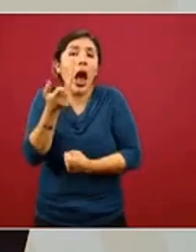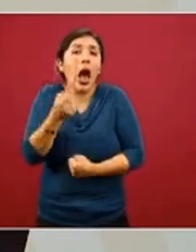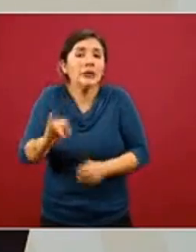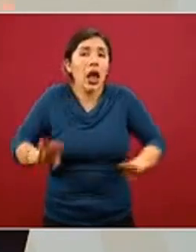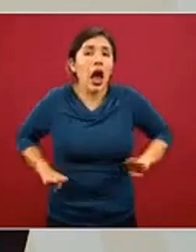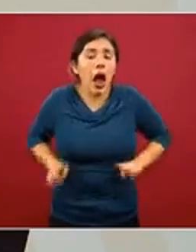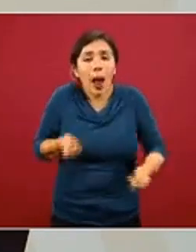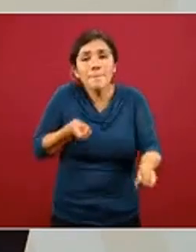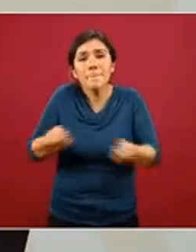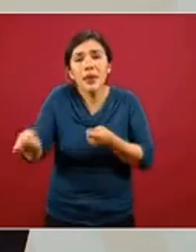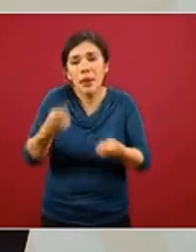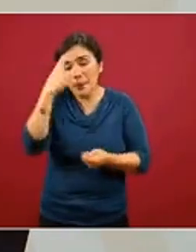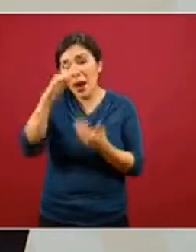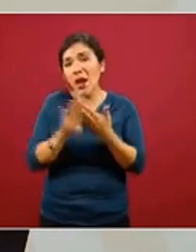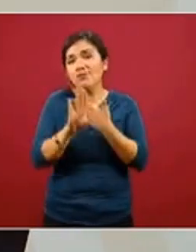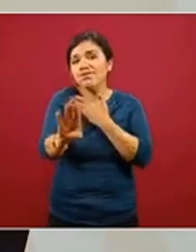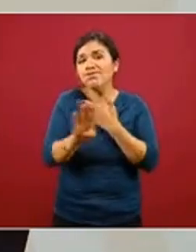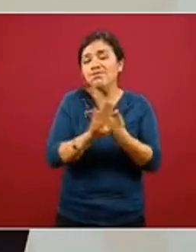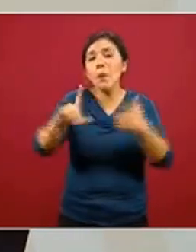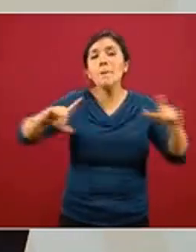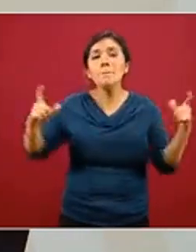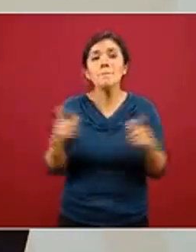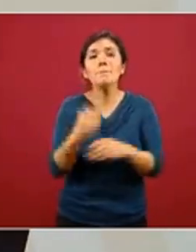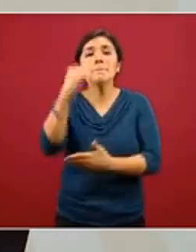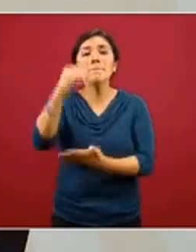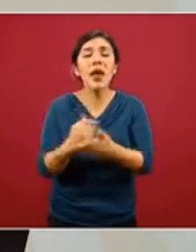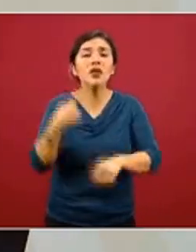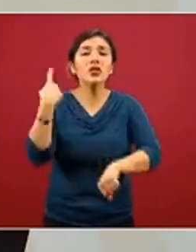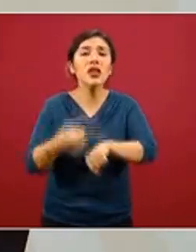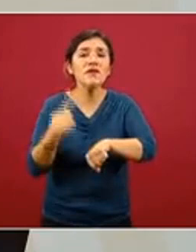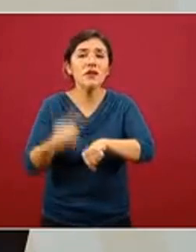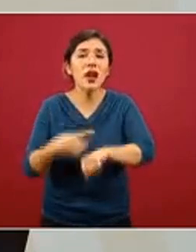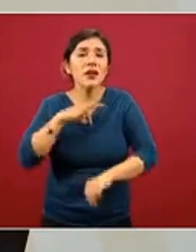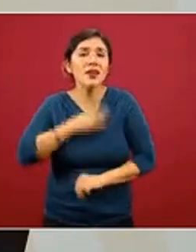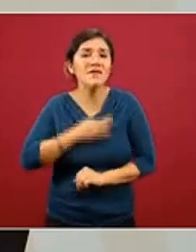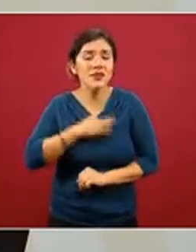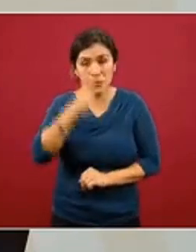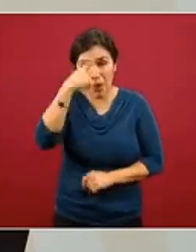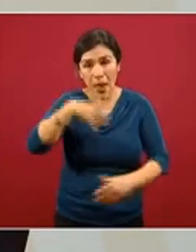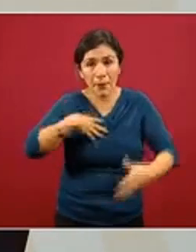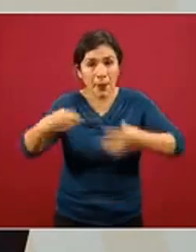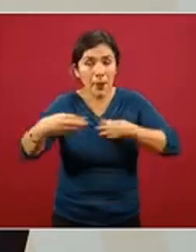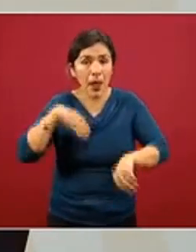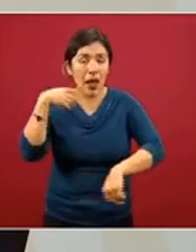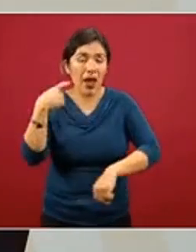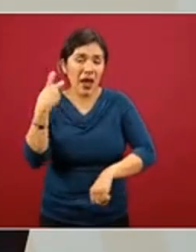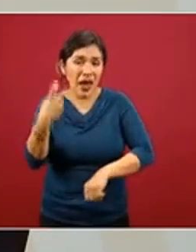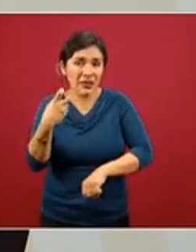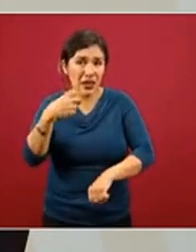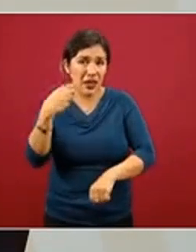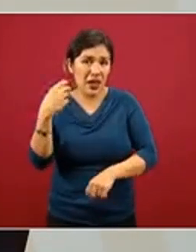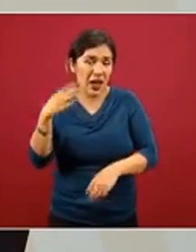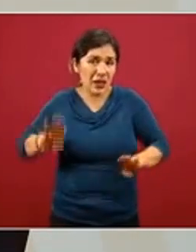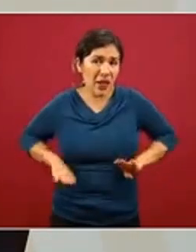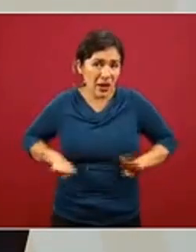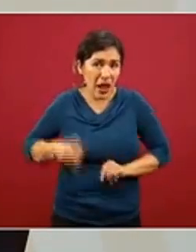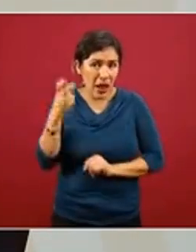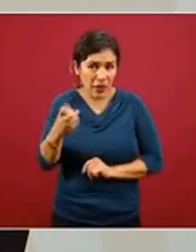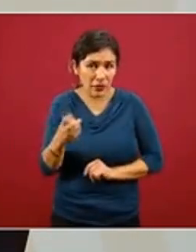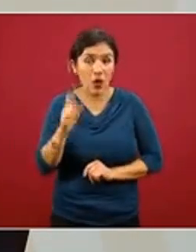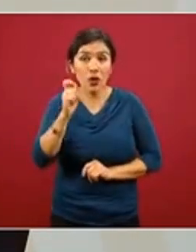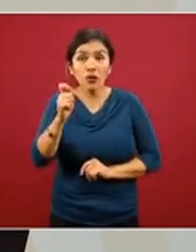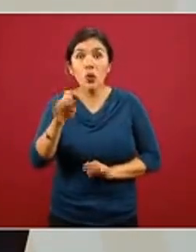las medidas de prevención, de reducción de infecciones en epidemias de esta naturaleza. No es algo